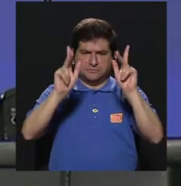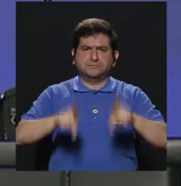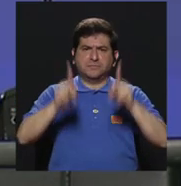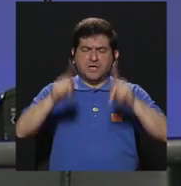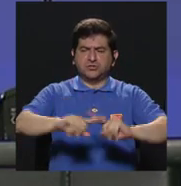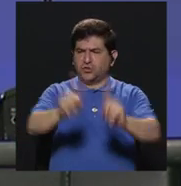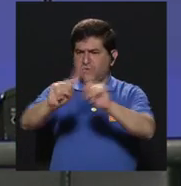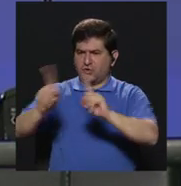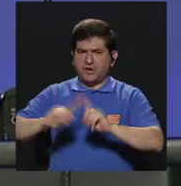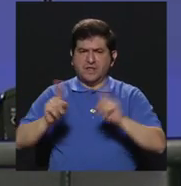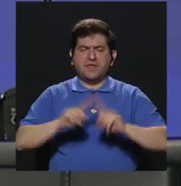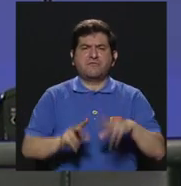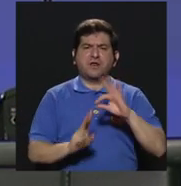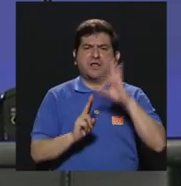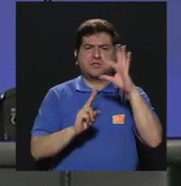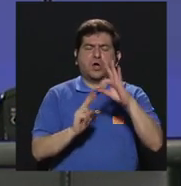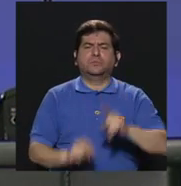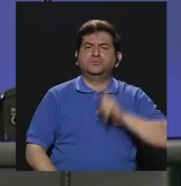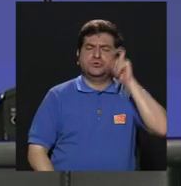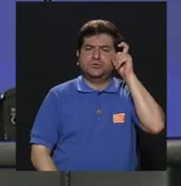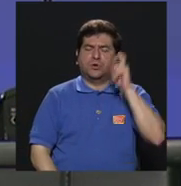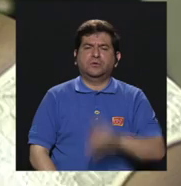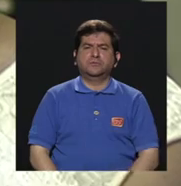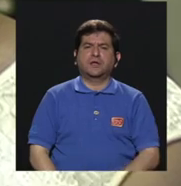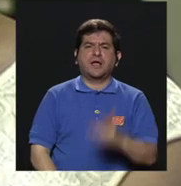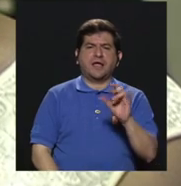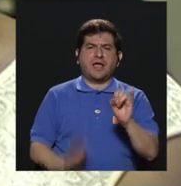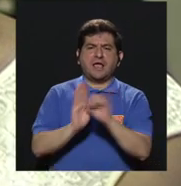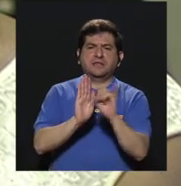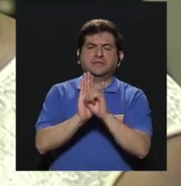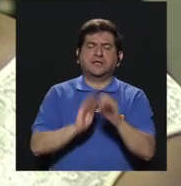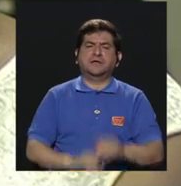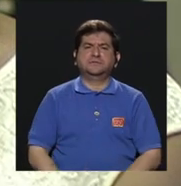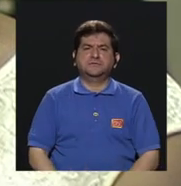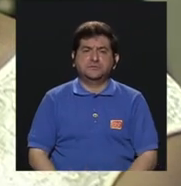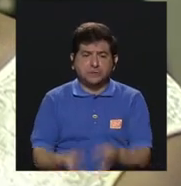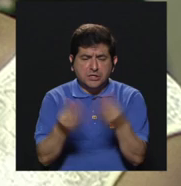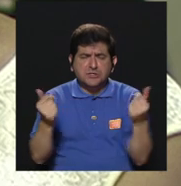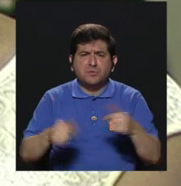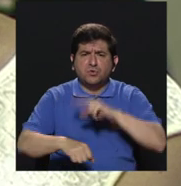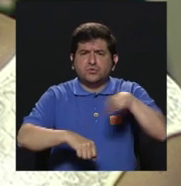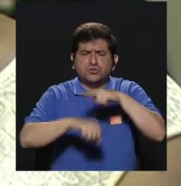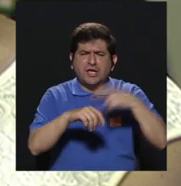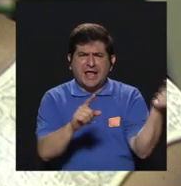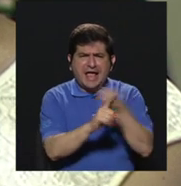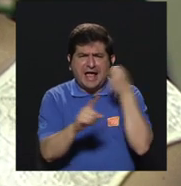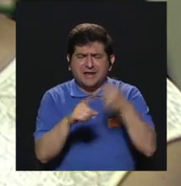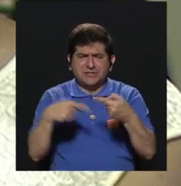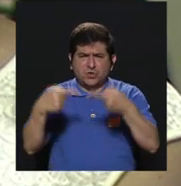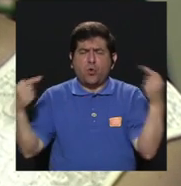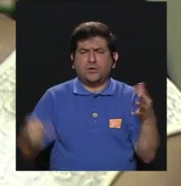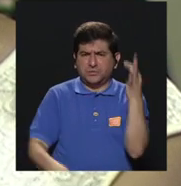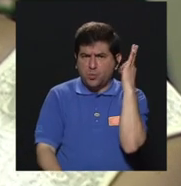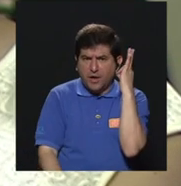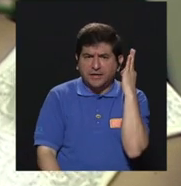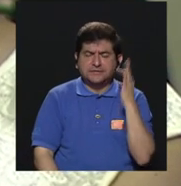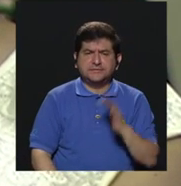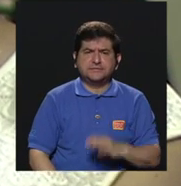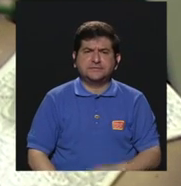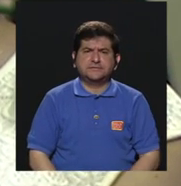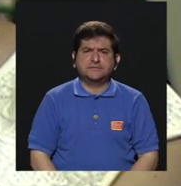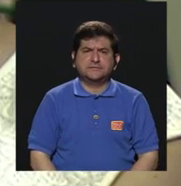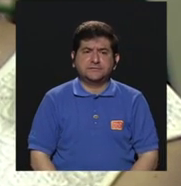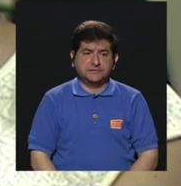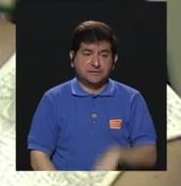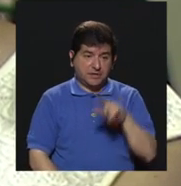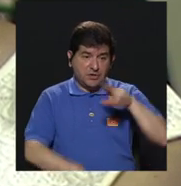personas de diferentes opciones sexuales. Se producen frecuentes agresiones contra las mujeres,